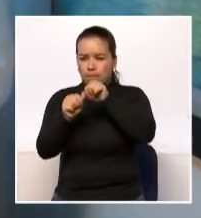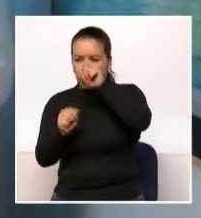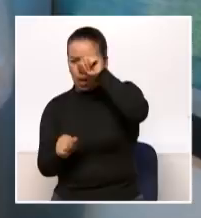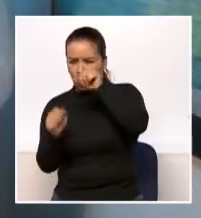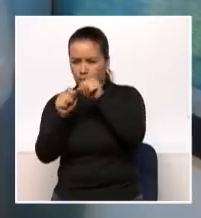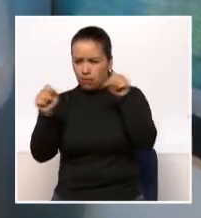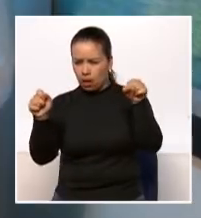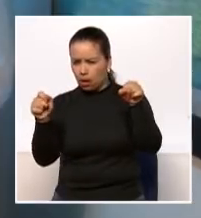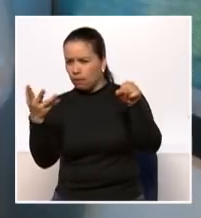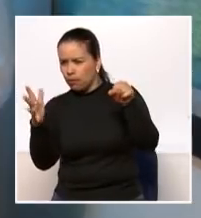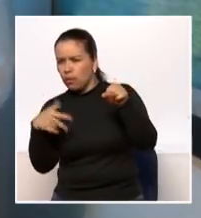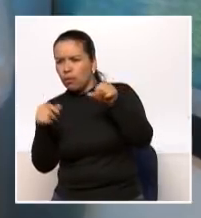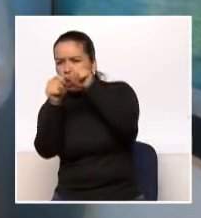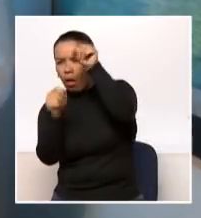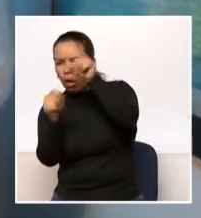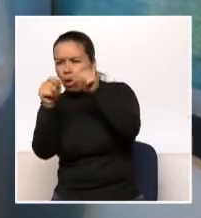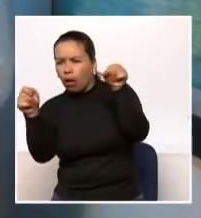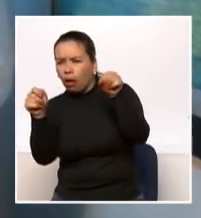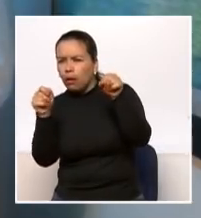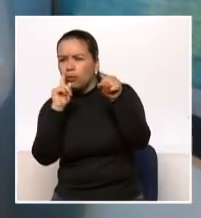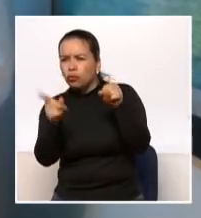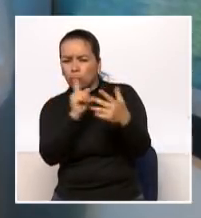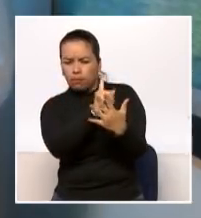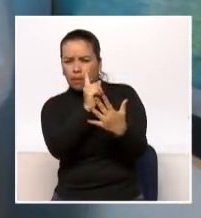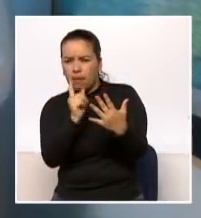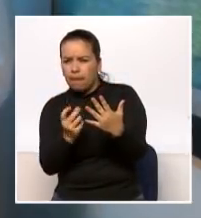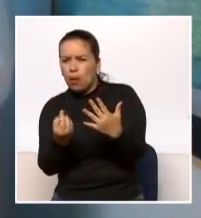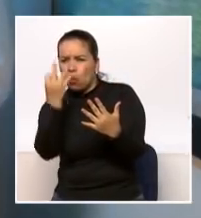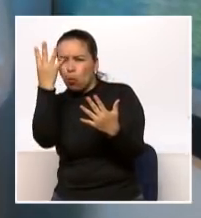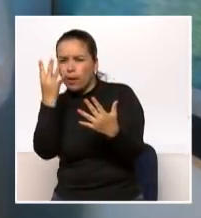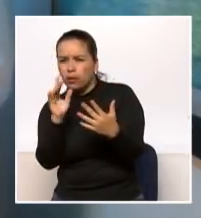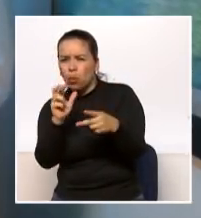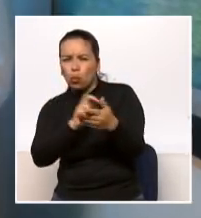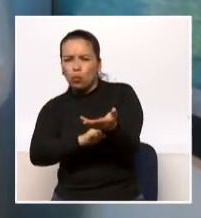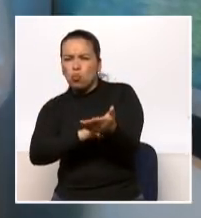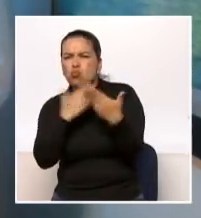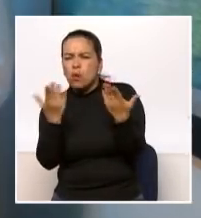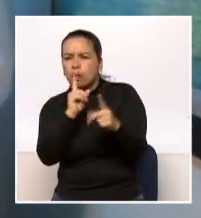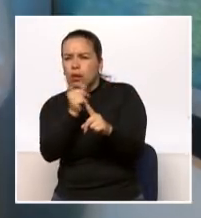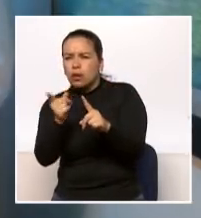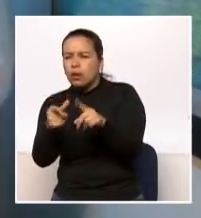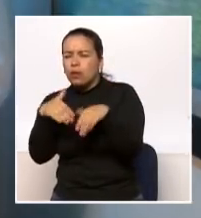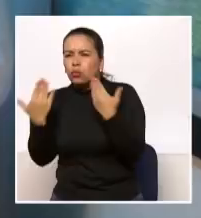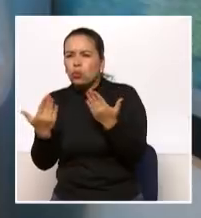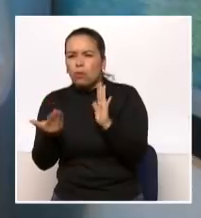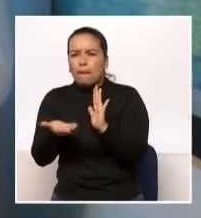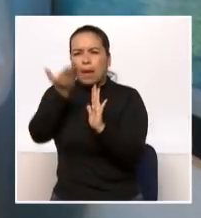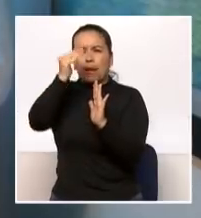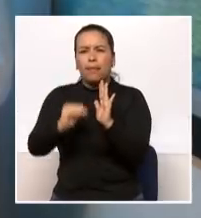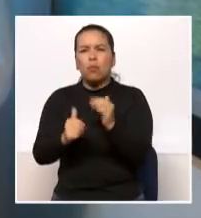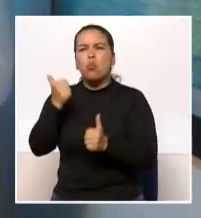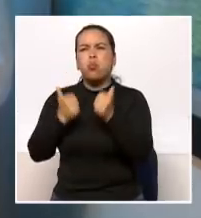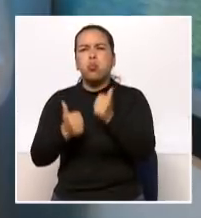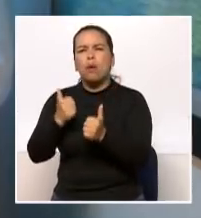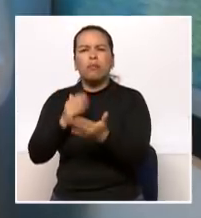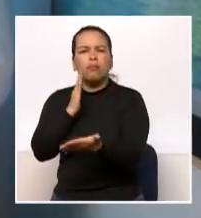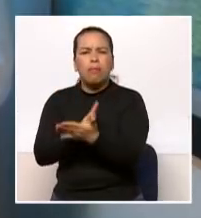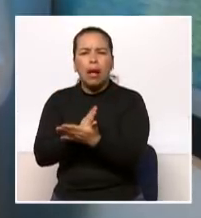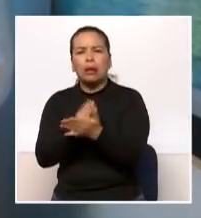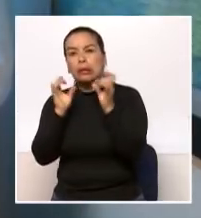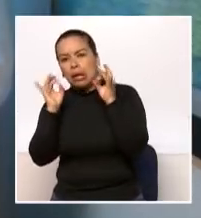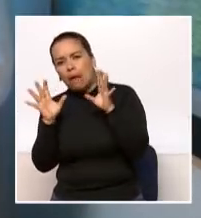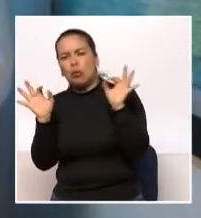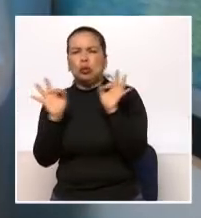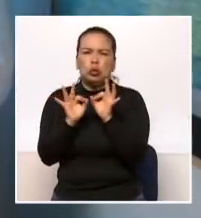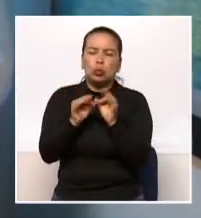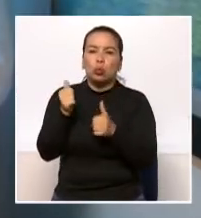¿sí? Y sacar un modo cualitativo o cuantitativo para determinar qué tanta fibrosis del hígado tiene y poder predecir si